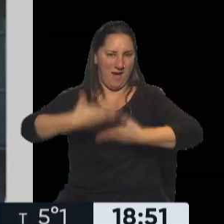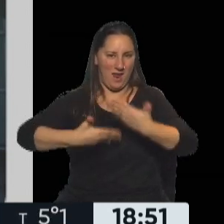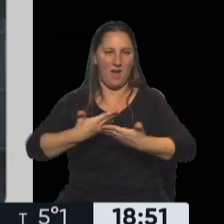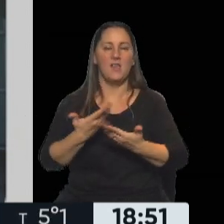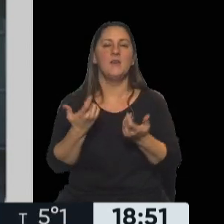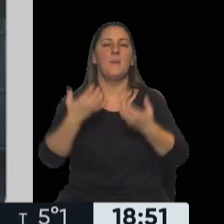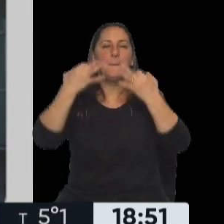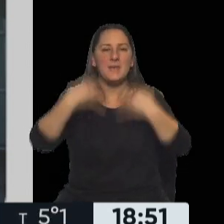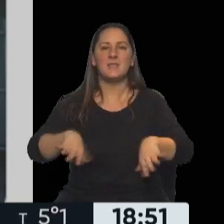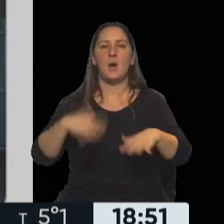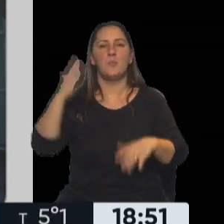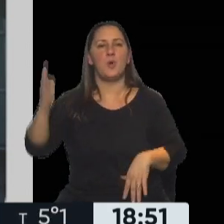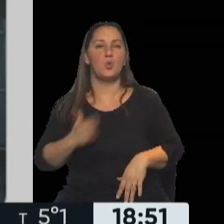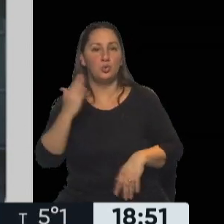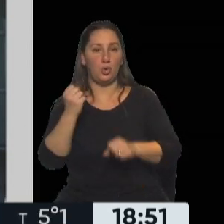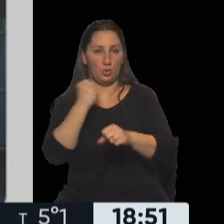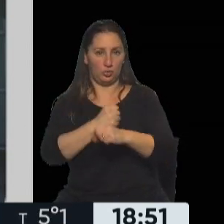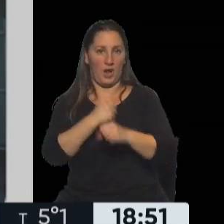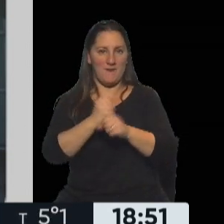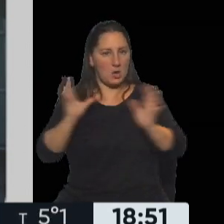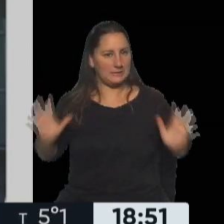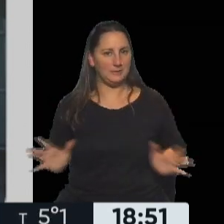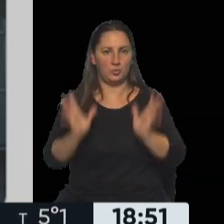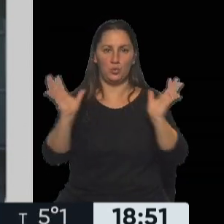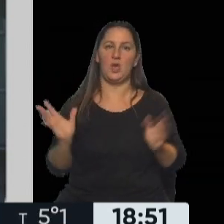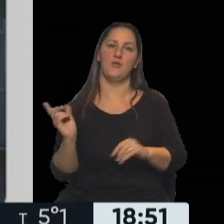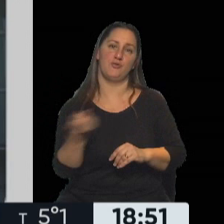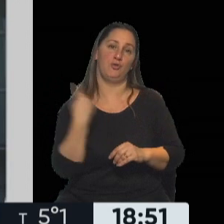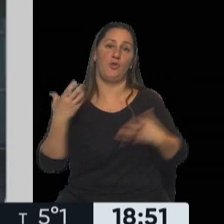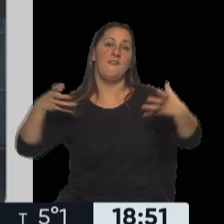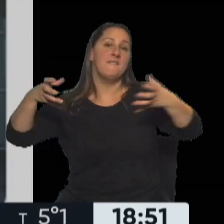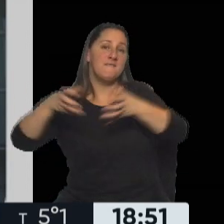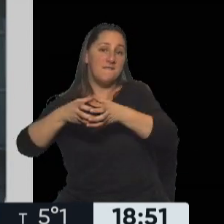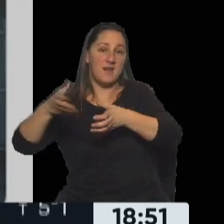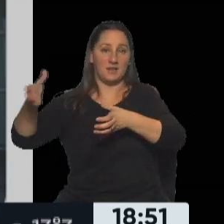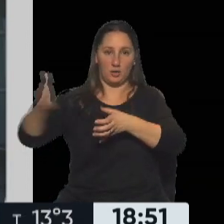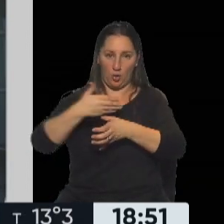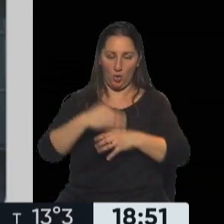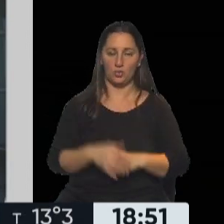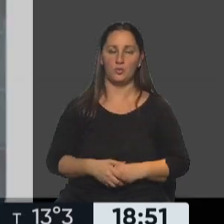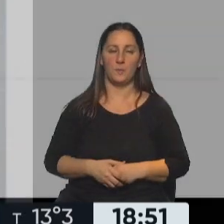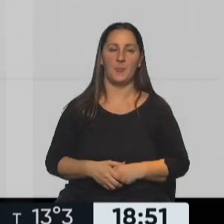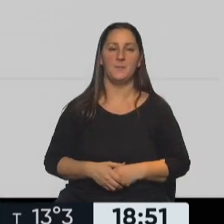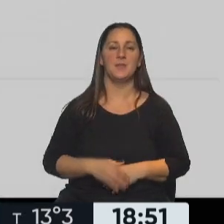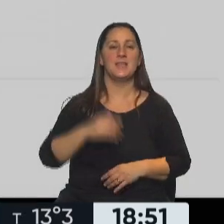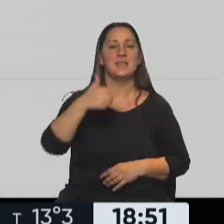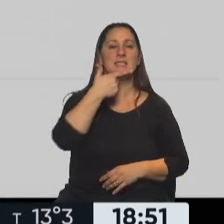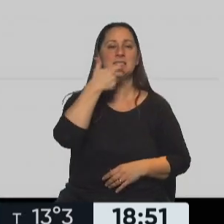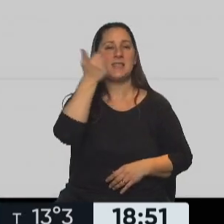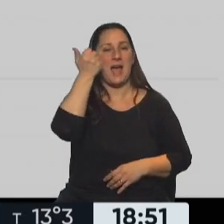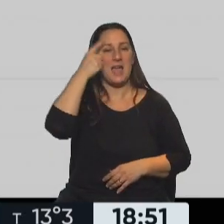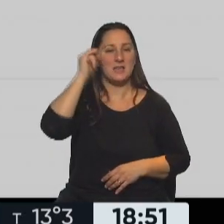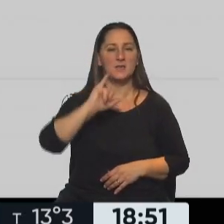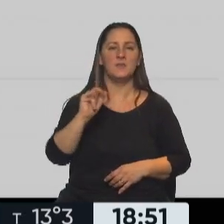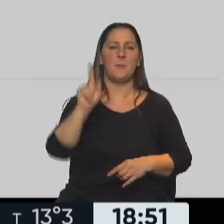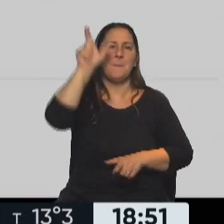a consolidar el programa de producción y trabajo que impulsamos desde el Frente de Todos. Y hay más, está Gustavo Sáenz también, que dice,